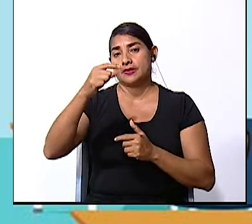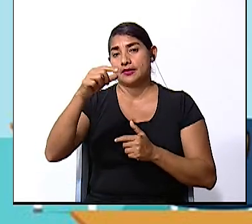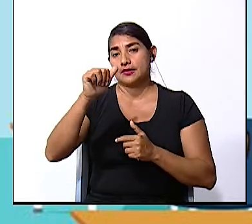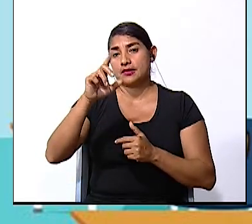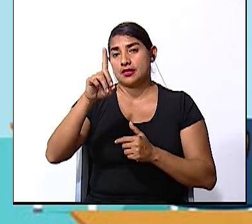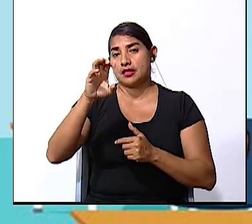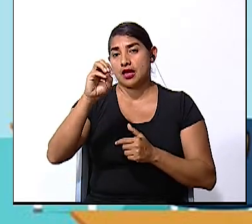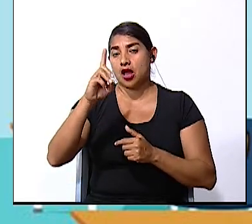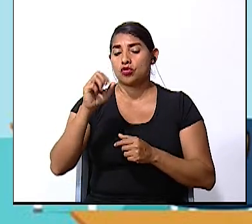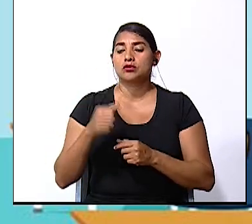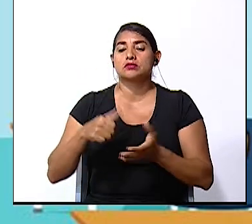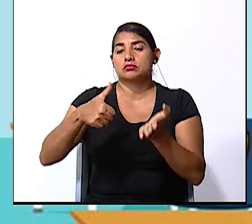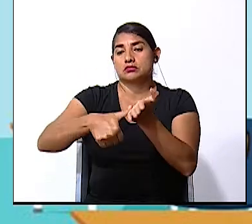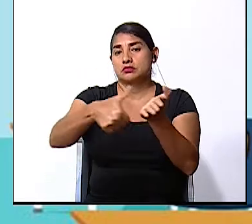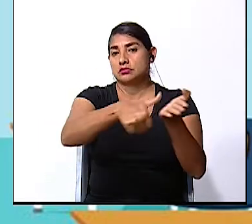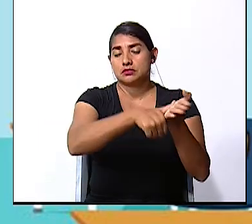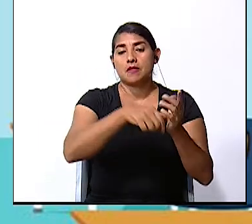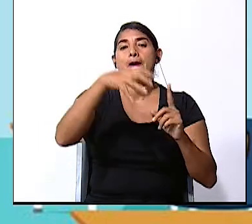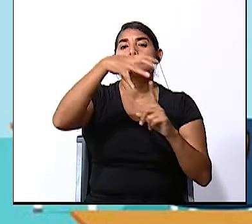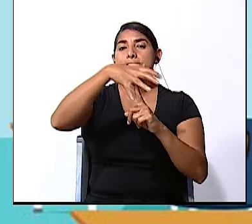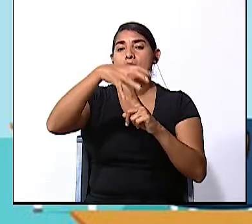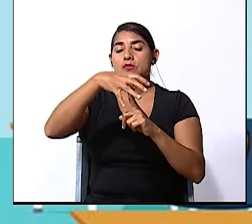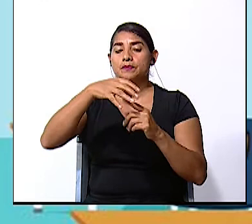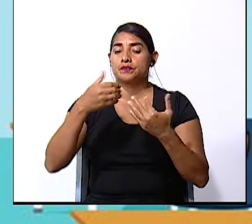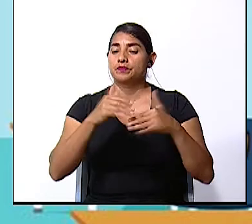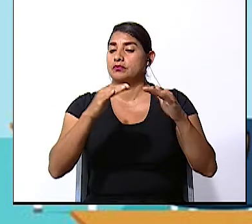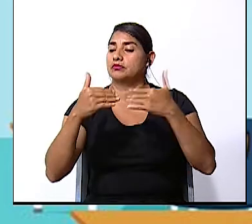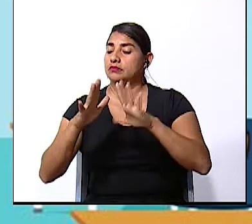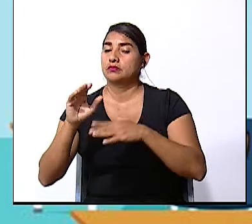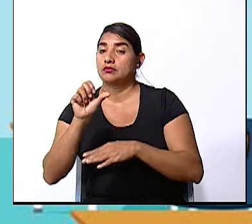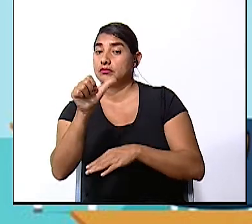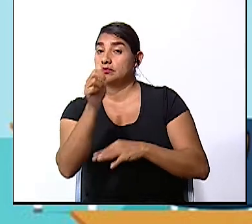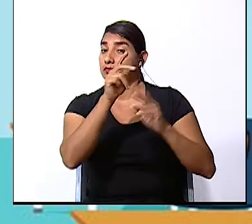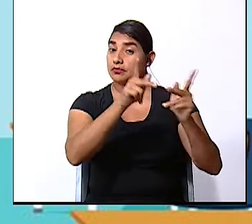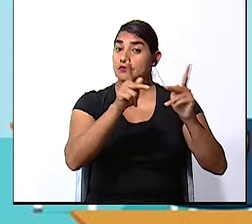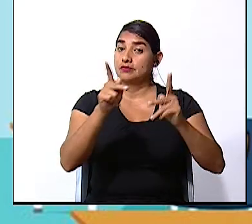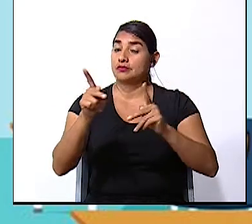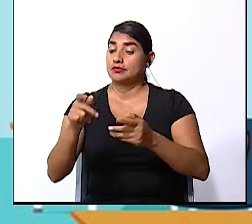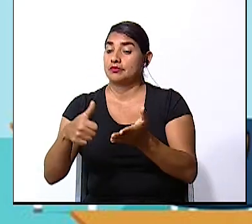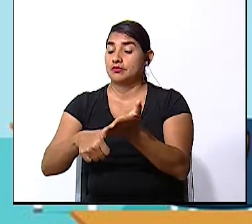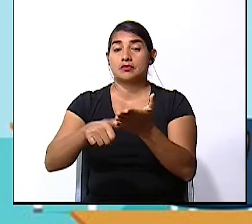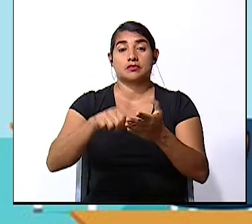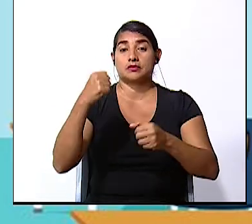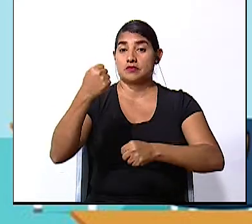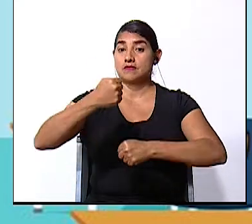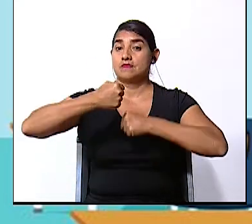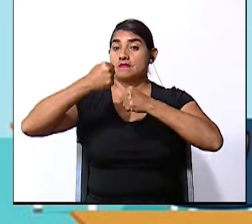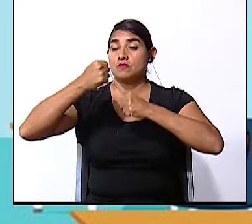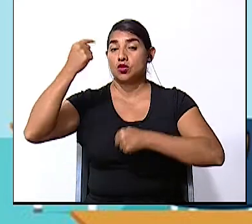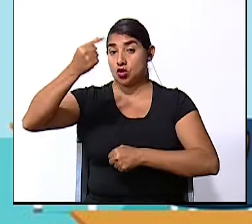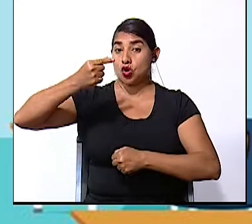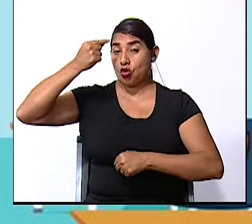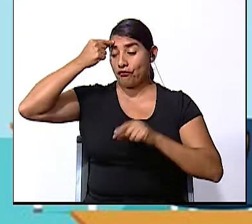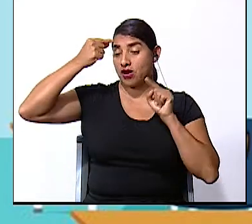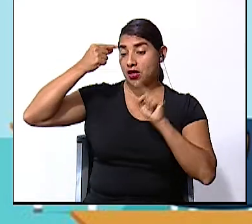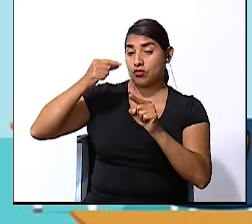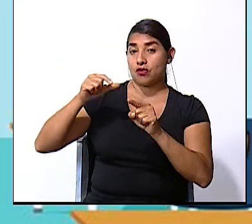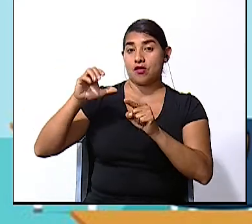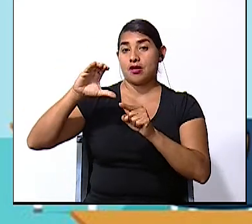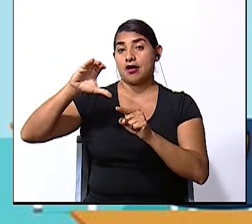elegidos popularmente y repudiando por completo el poder del gobernador